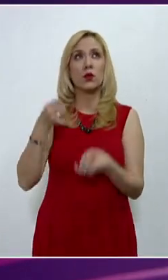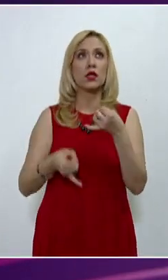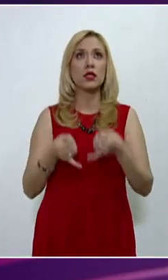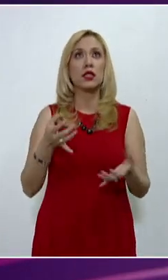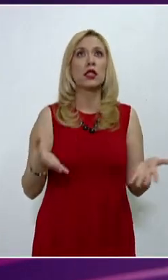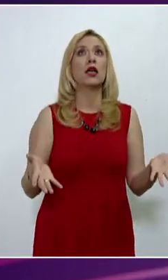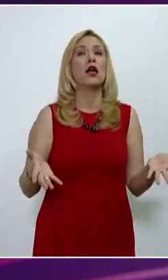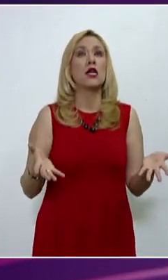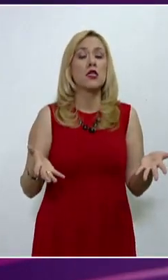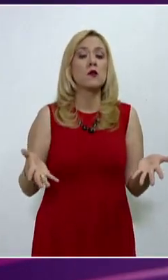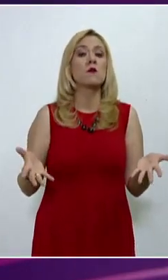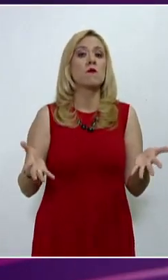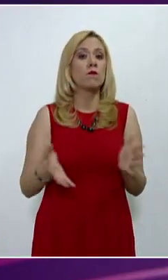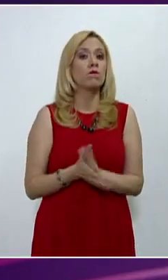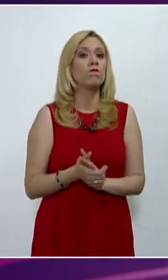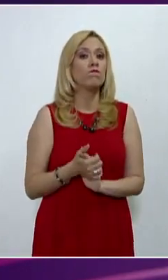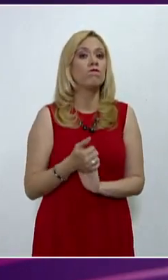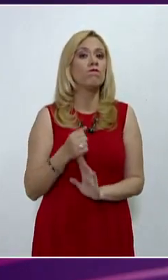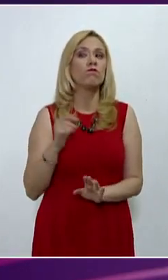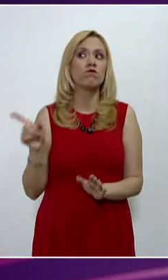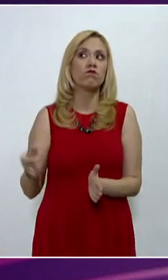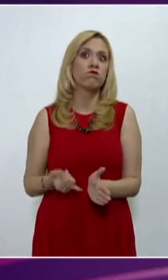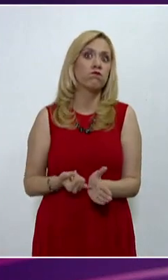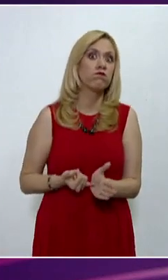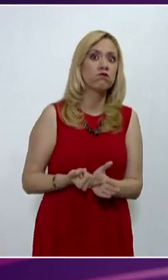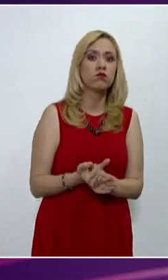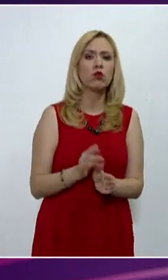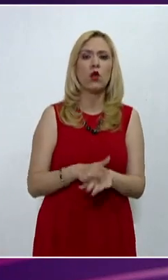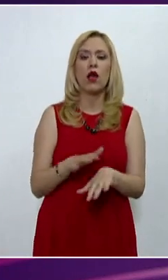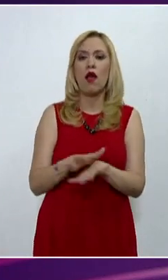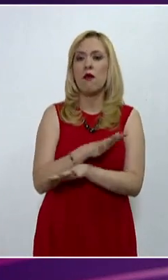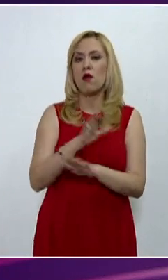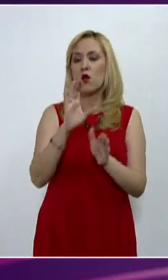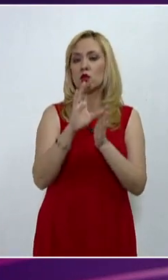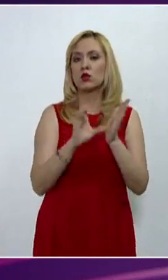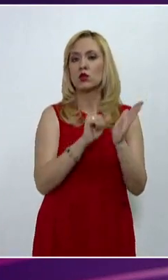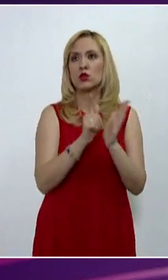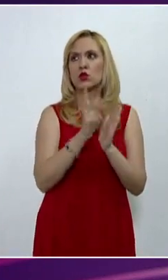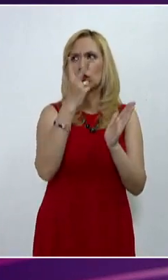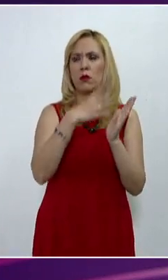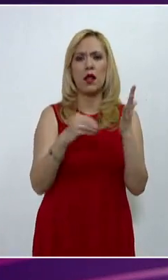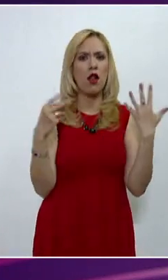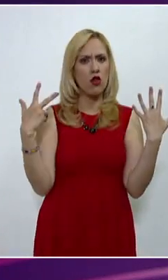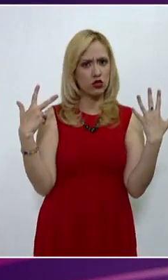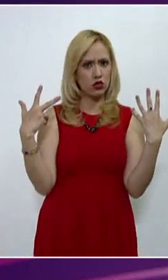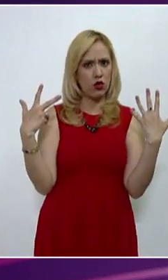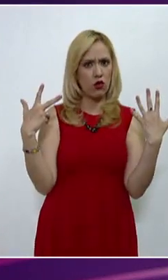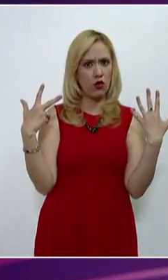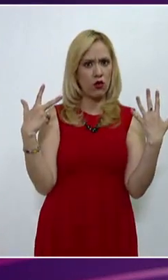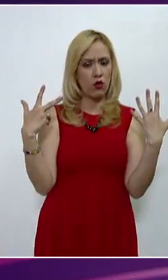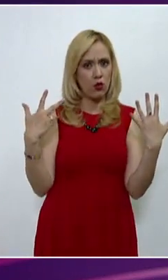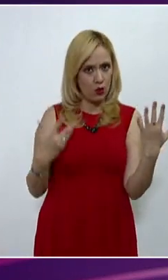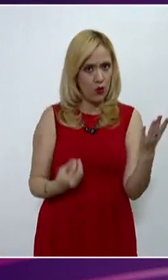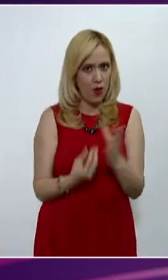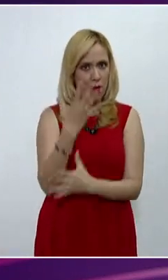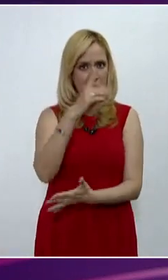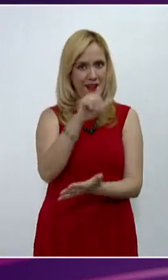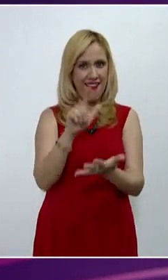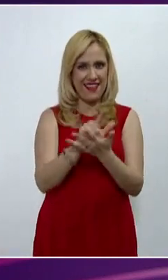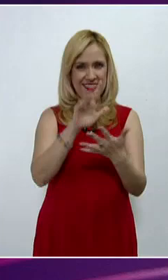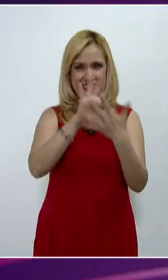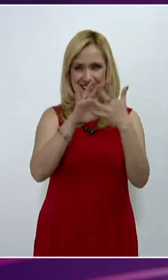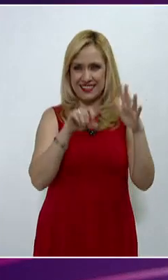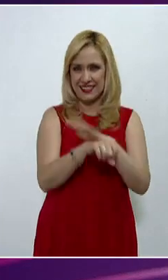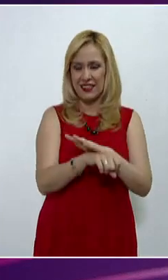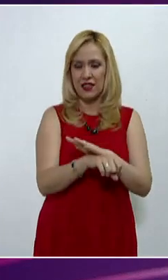se estableció en su carácter oficiosa en la reforma constitucional de 2008, la que da nacimiento al nuevo sistema penal. Fue una